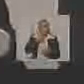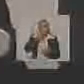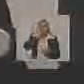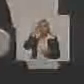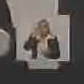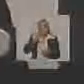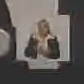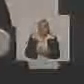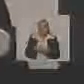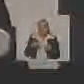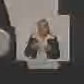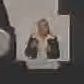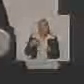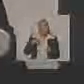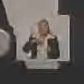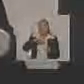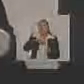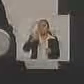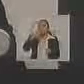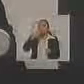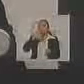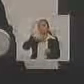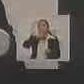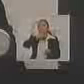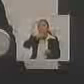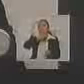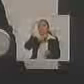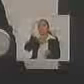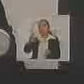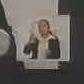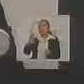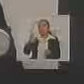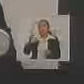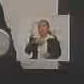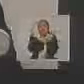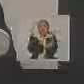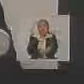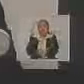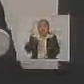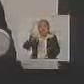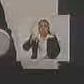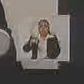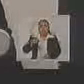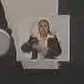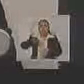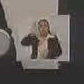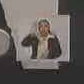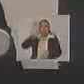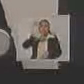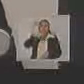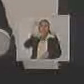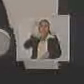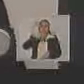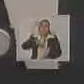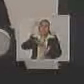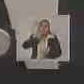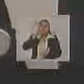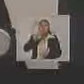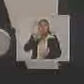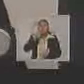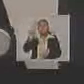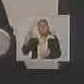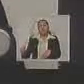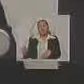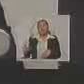referir ahora a los adultos mayores. Nuestra delegación tiene en este momento más adultos mayores que niños. Tenemos 115